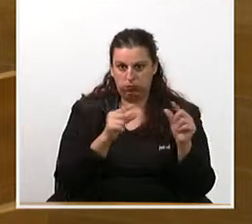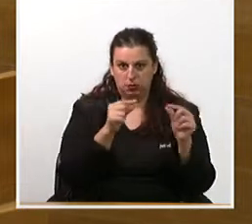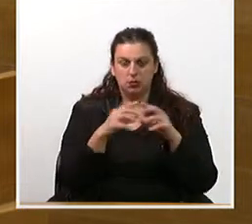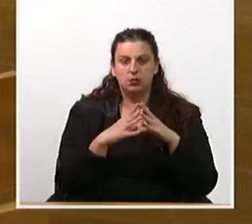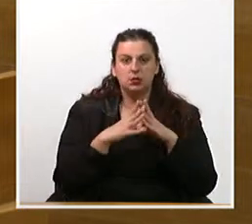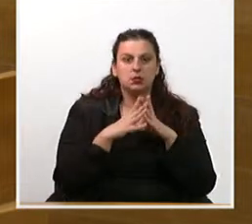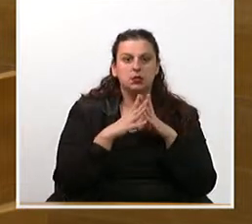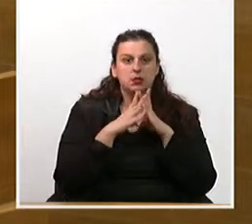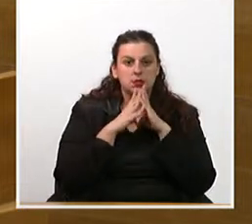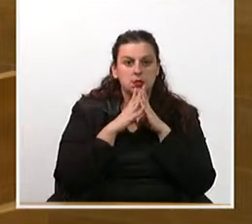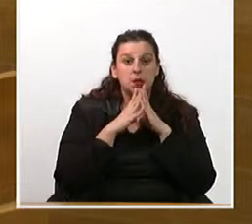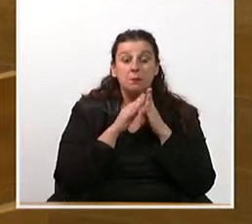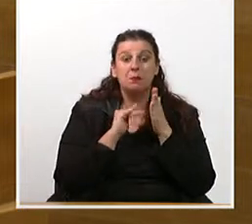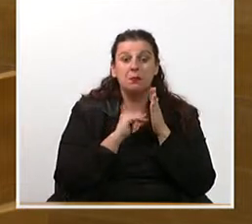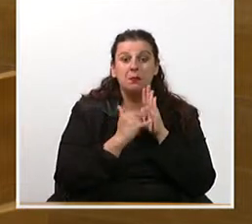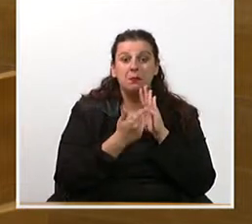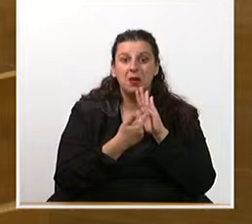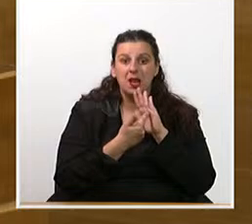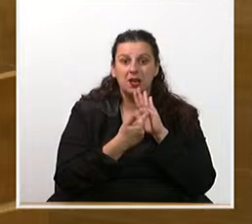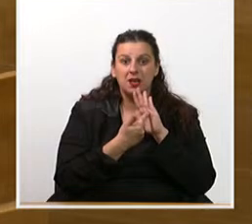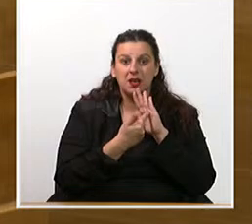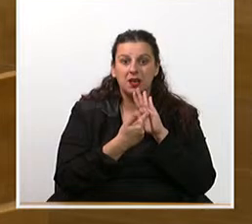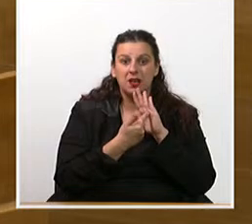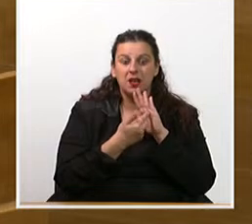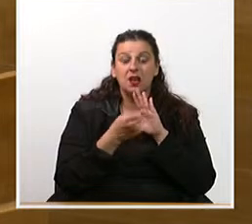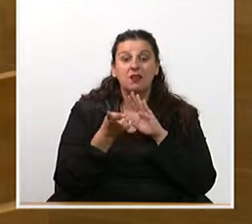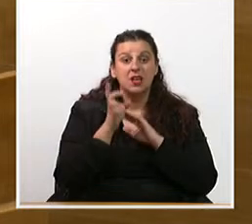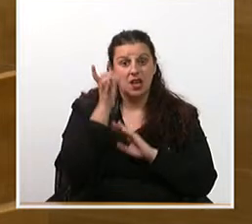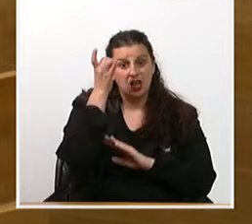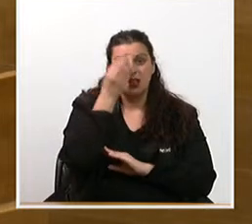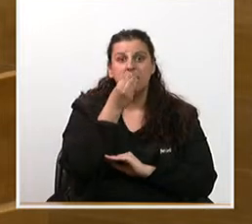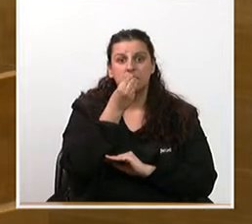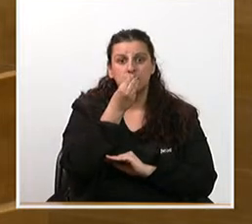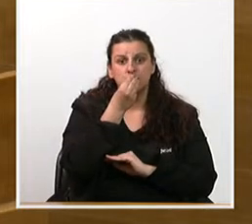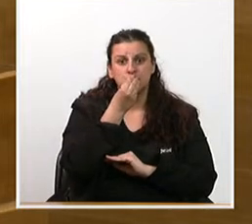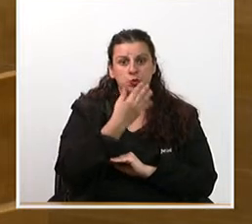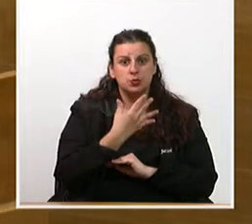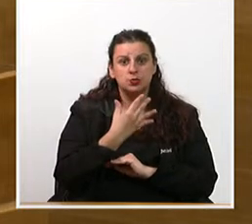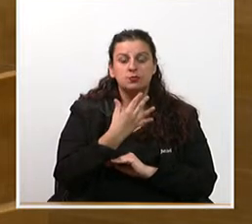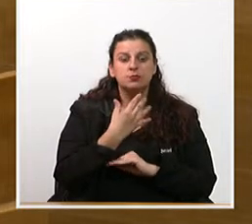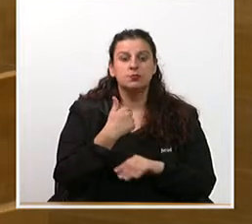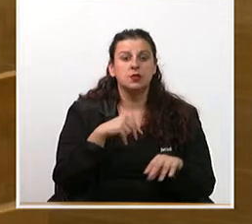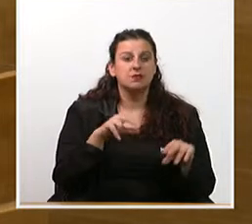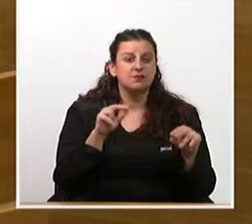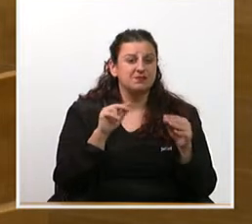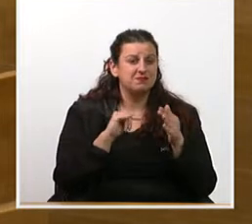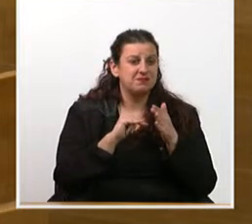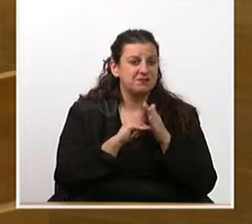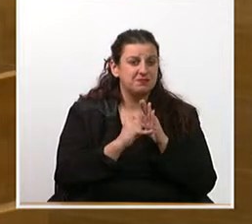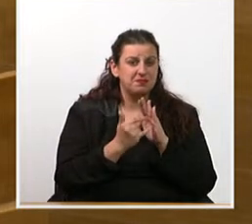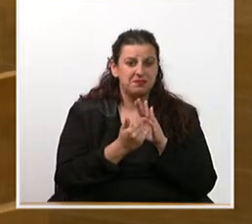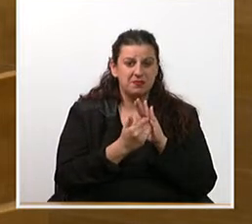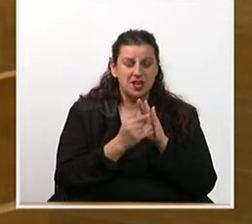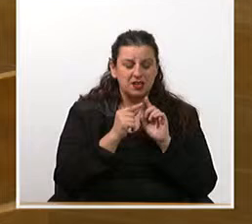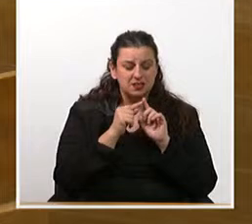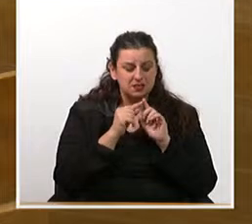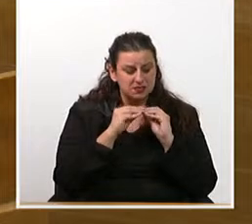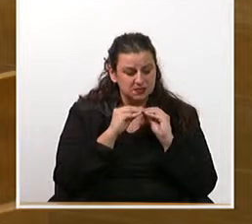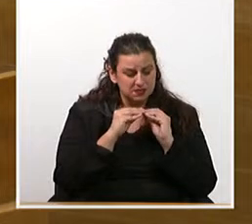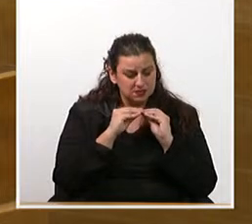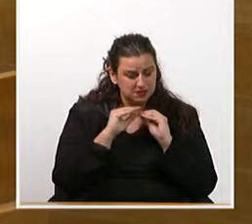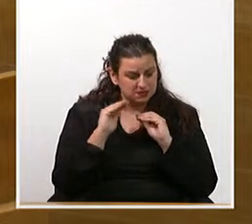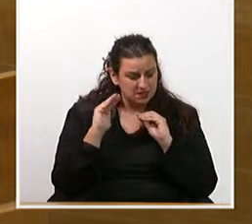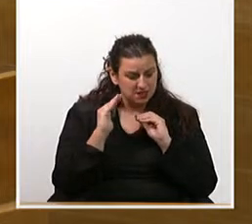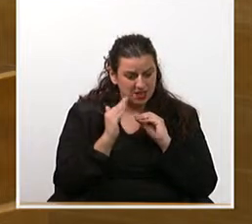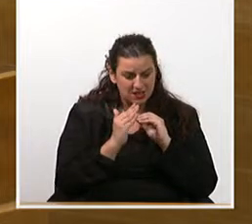gallinero un plan que partió de una idea buena pero que ha acabado como un plan concebido para castigar al